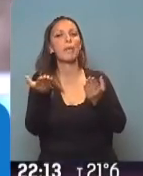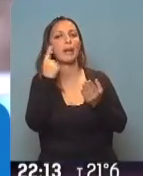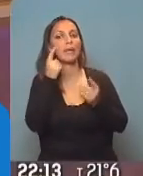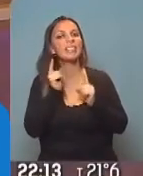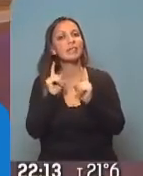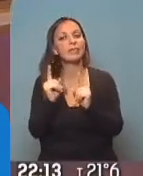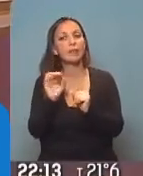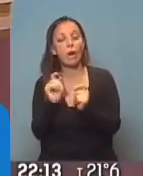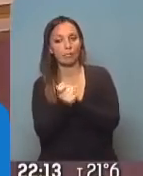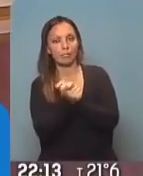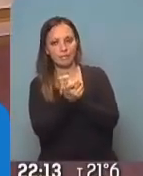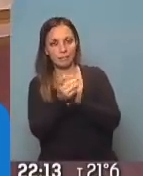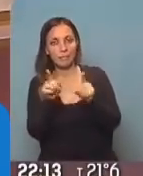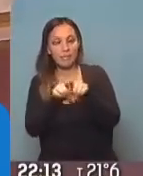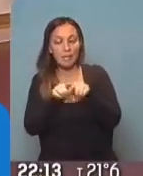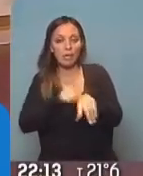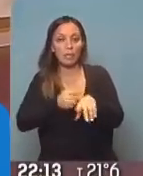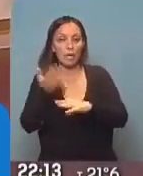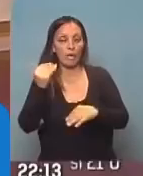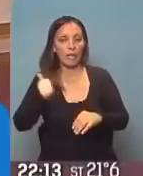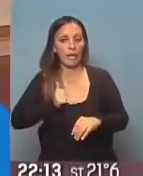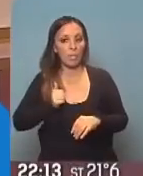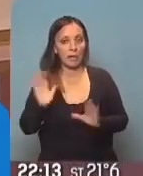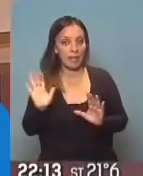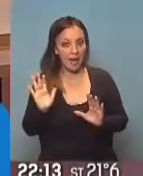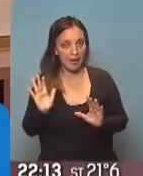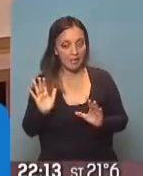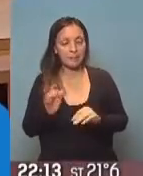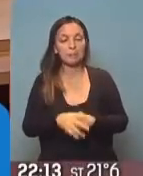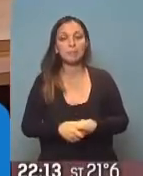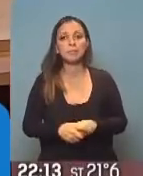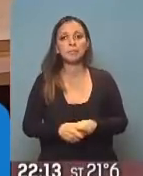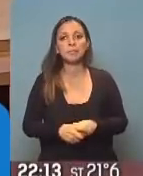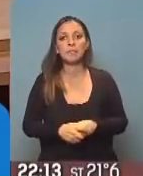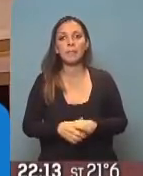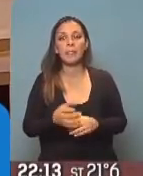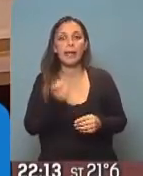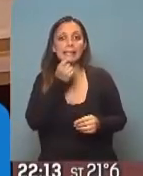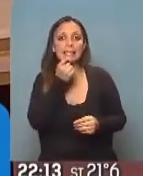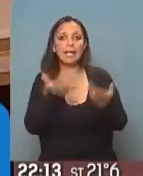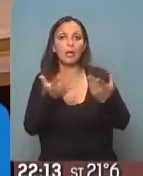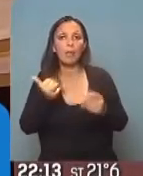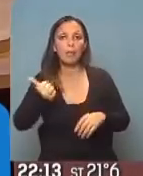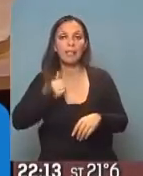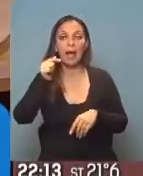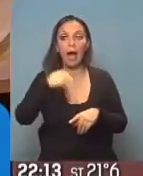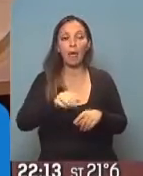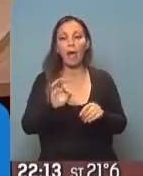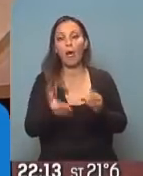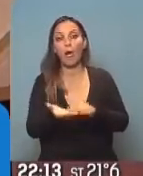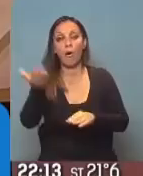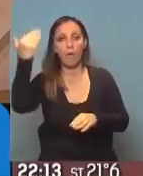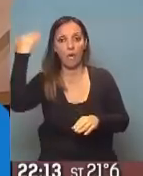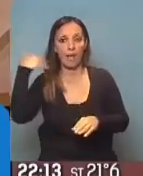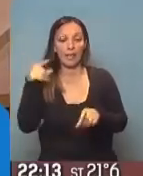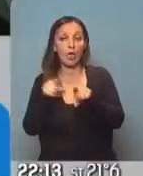aún con los militares, que han sido muy diferentes a lo que han sido los militares en otros lugares o comparables quizás con la